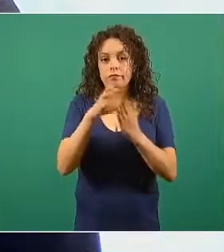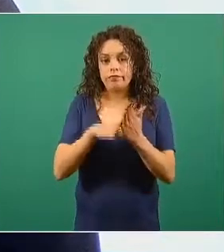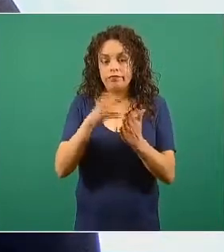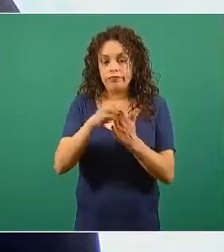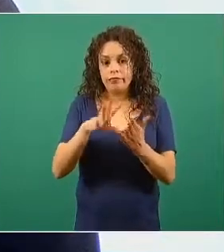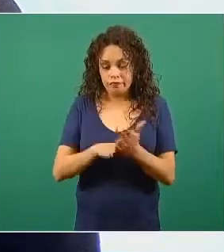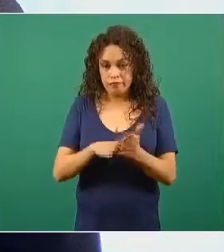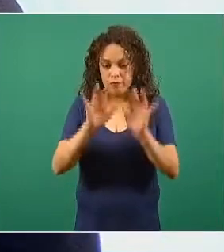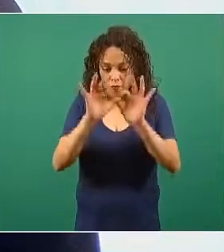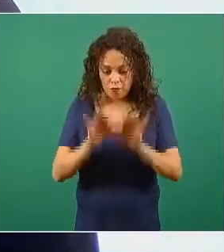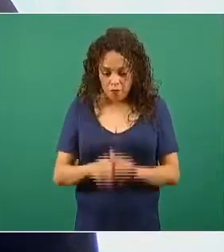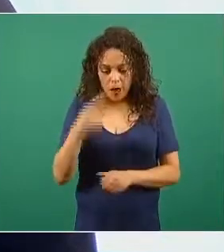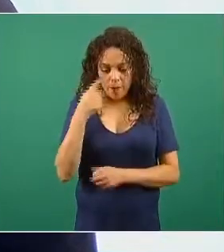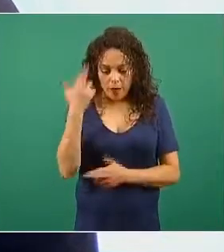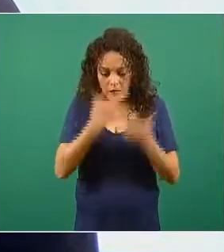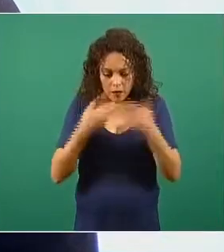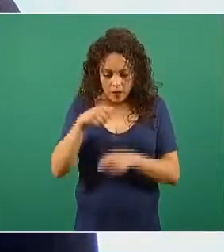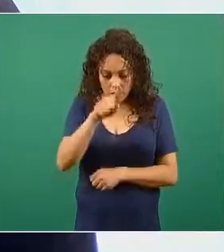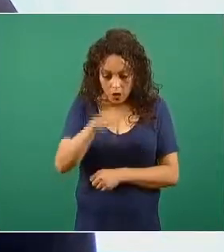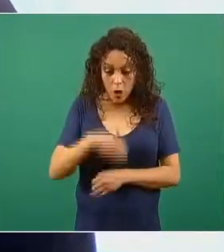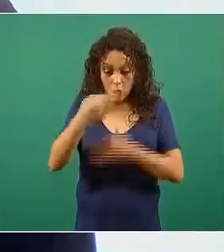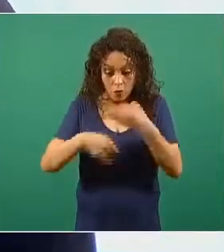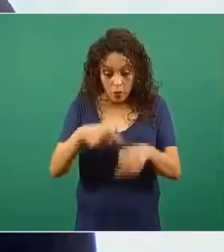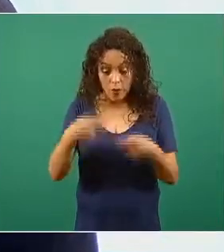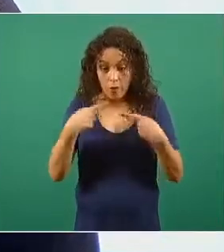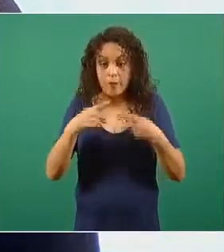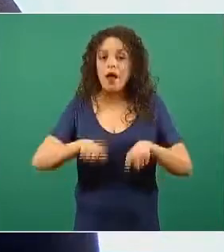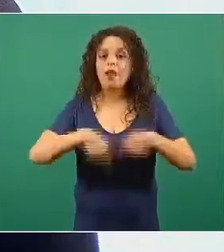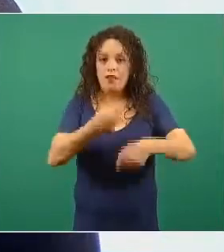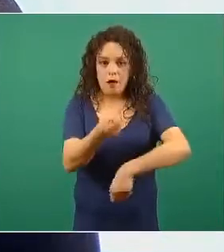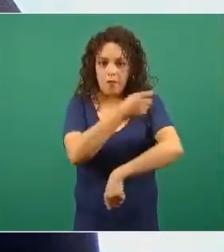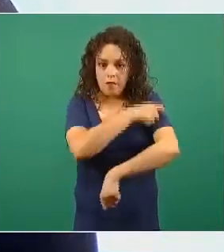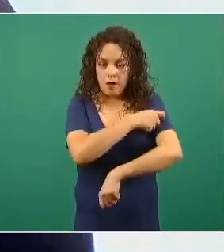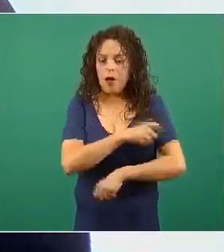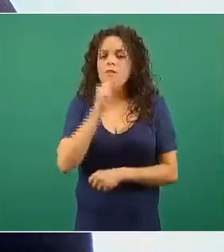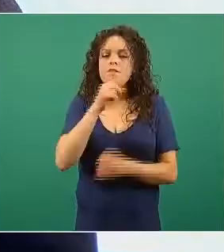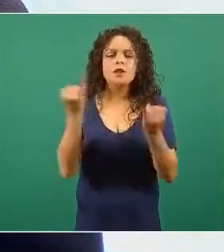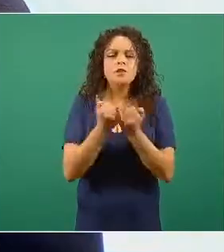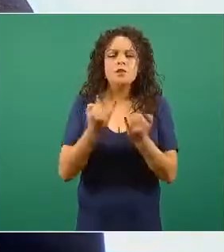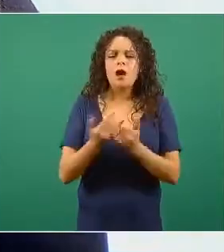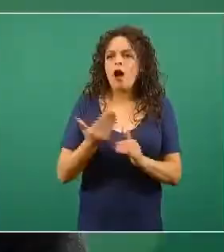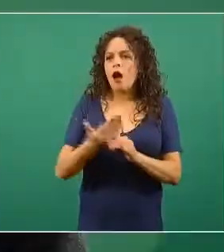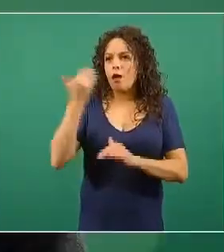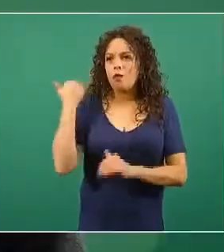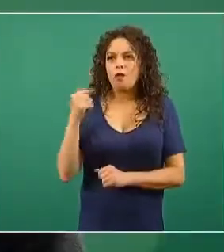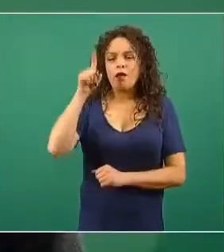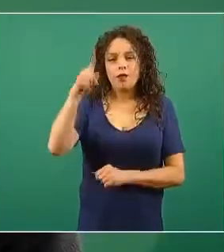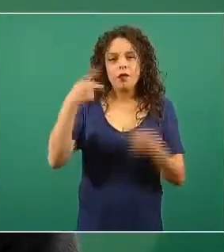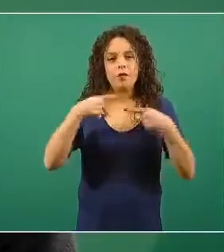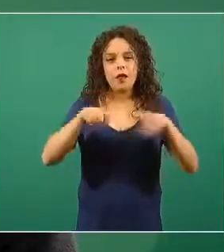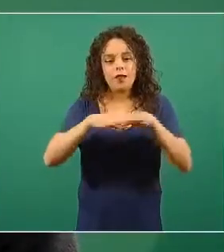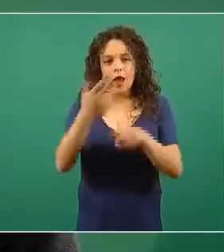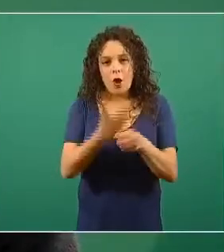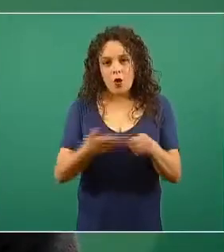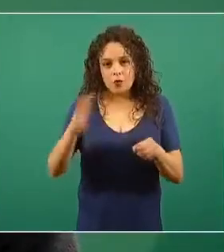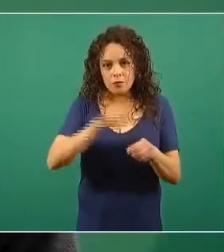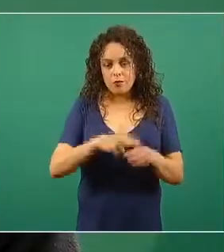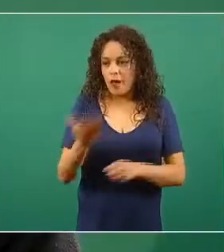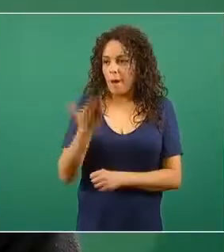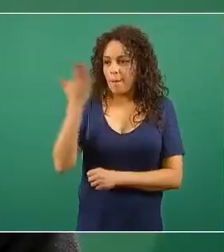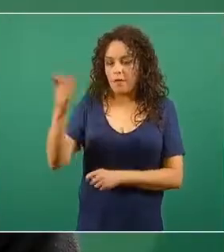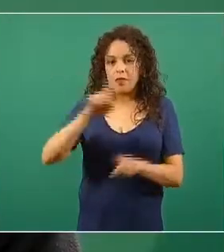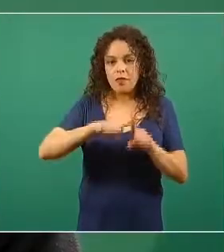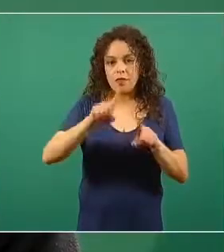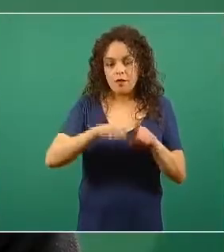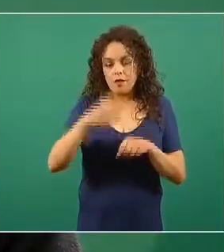ser vacunadas. Así como en su momento para el personal de salud se le pidió a las secretarías de salud